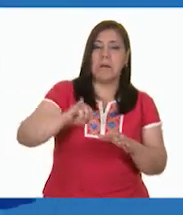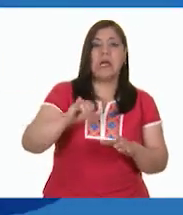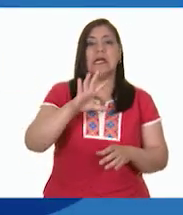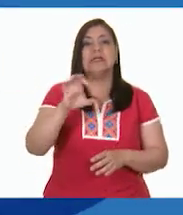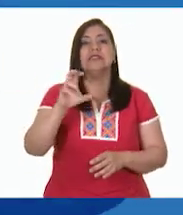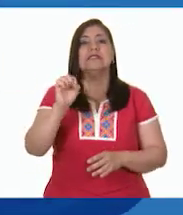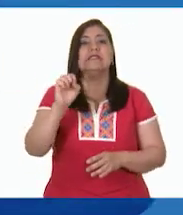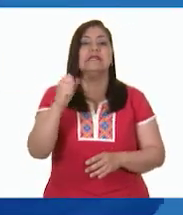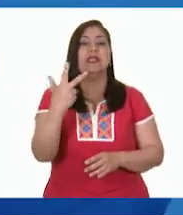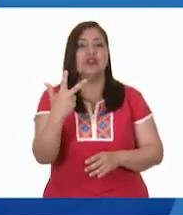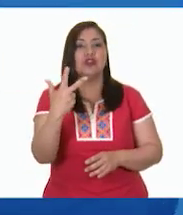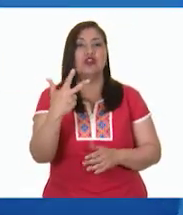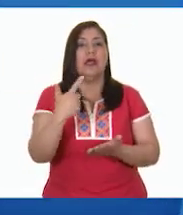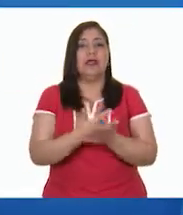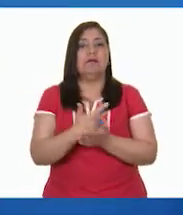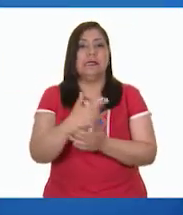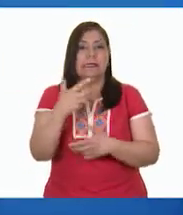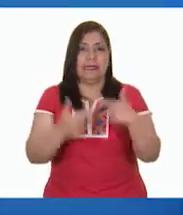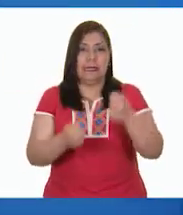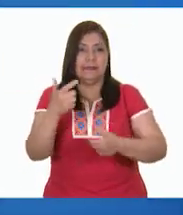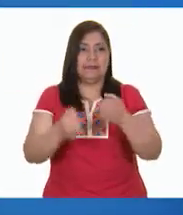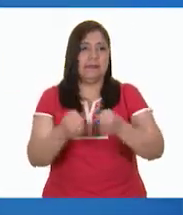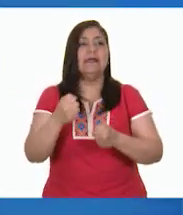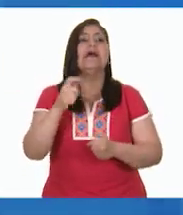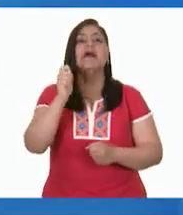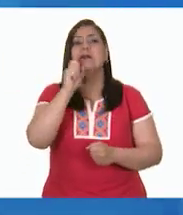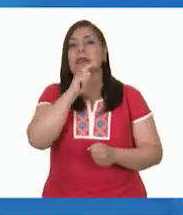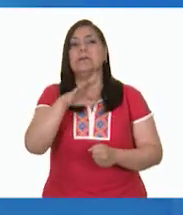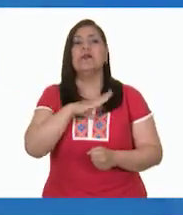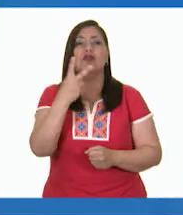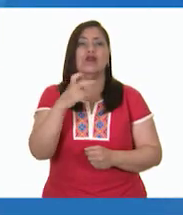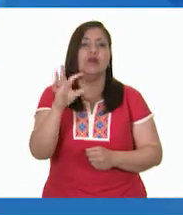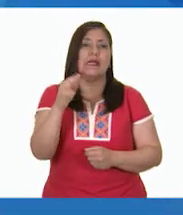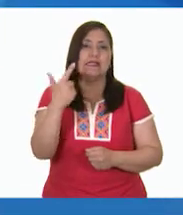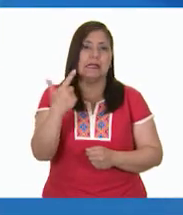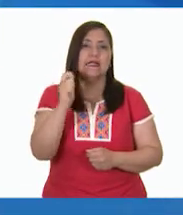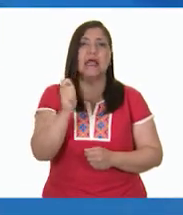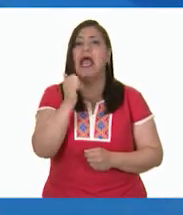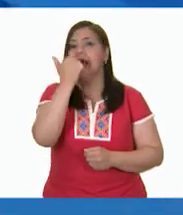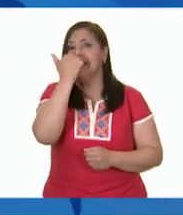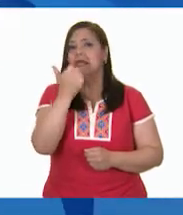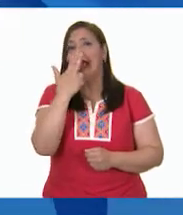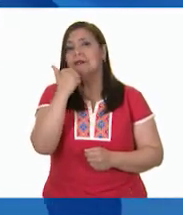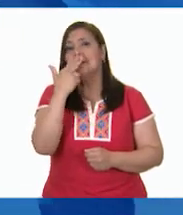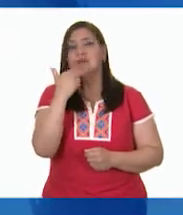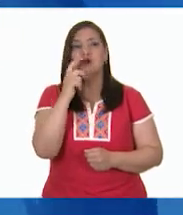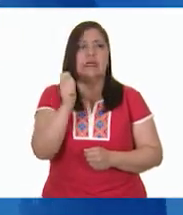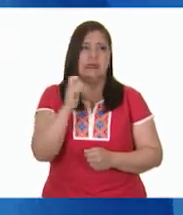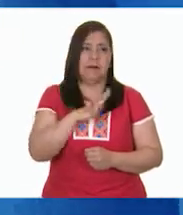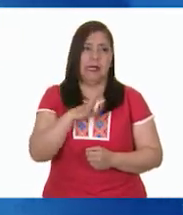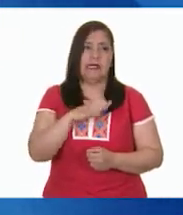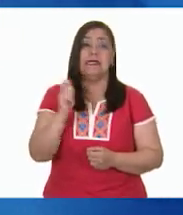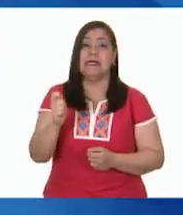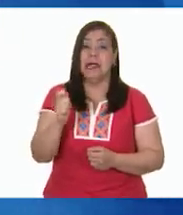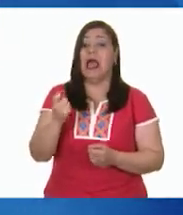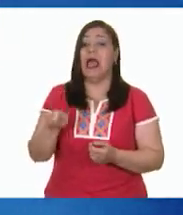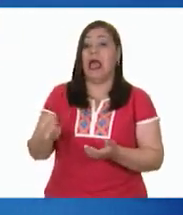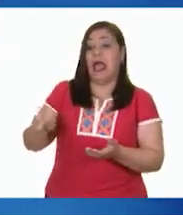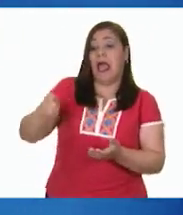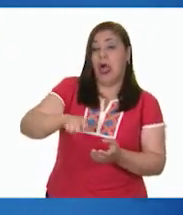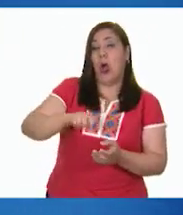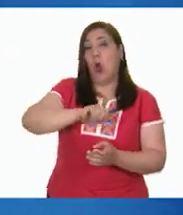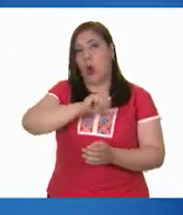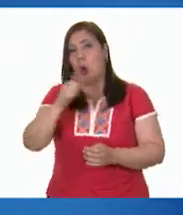568 gramos de leche y 247 gramos de azúcar. Adicional a esto, el ingrediente, pues te puedo